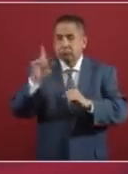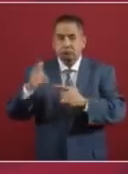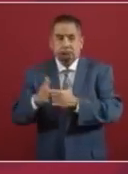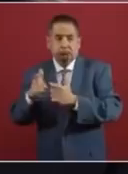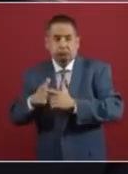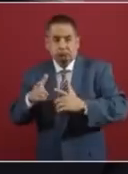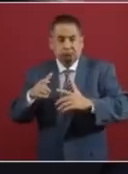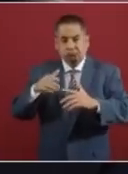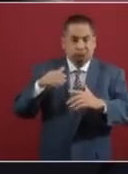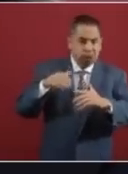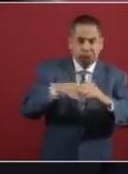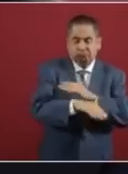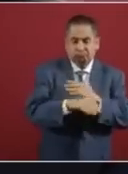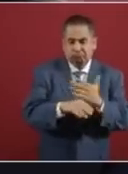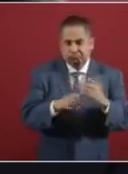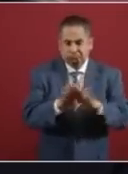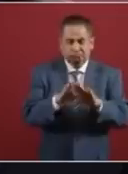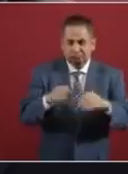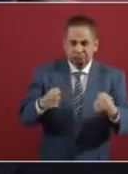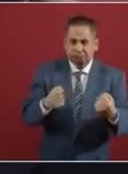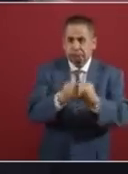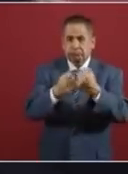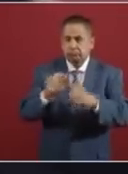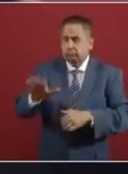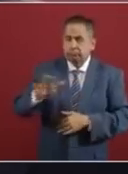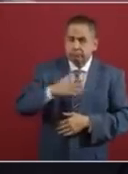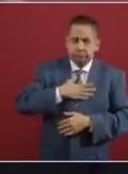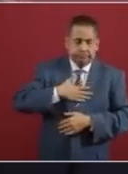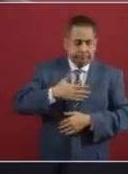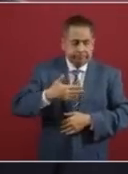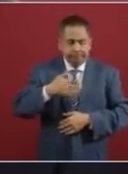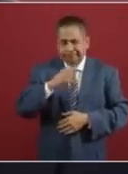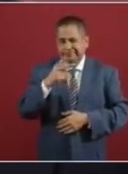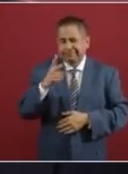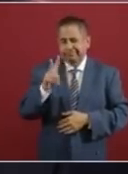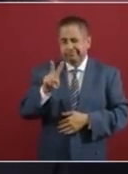que corría riesgo él, su familia,